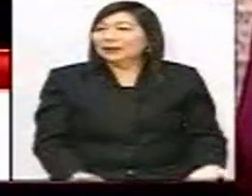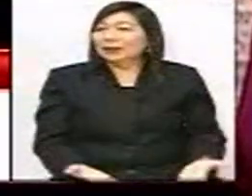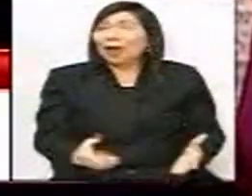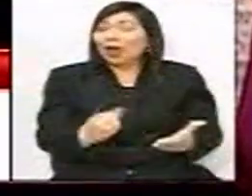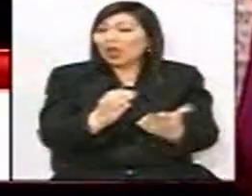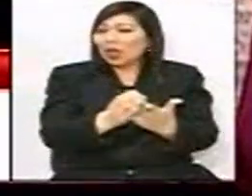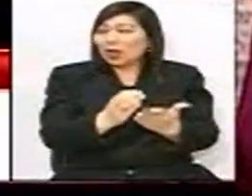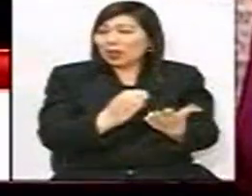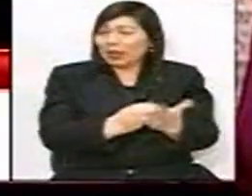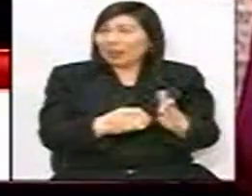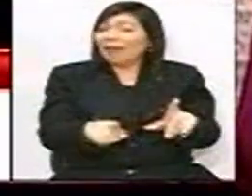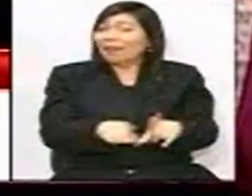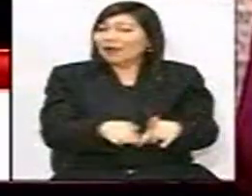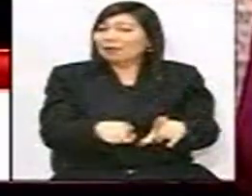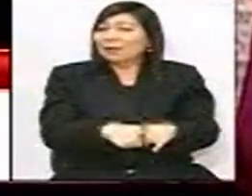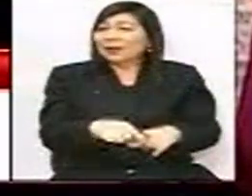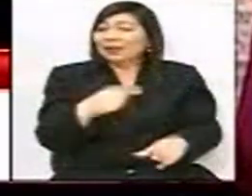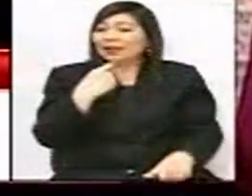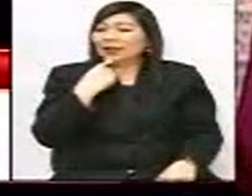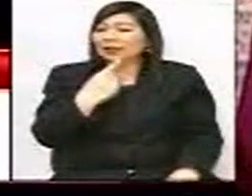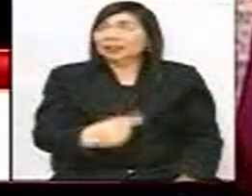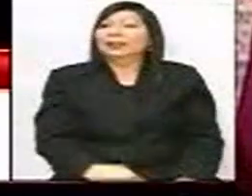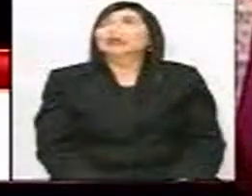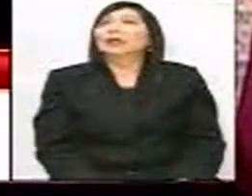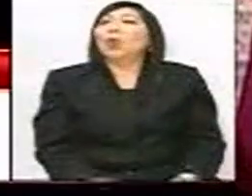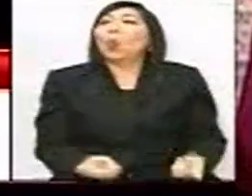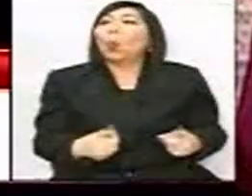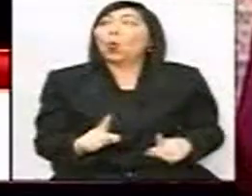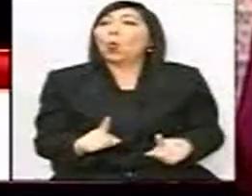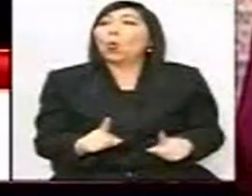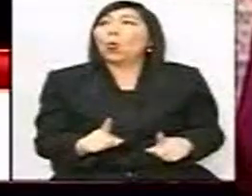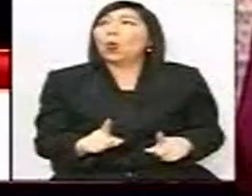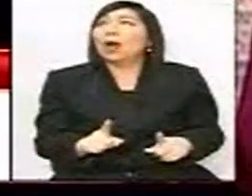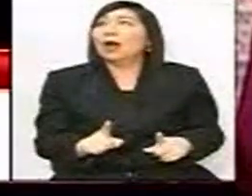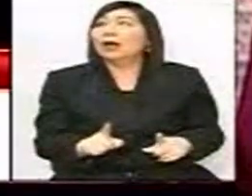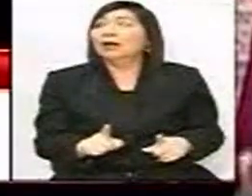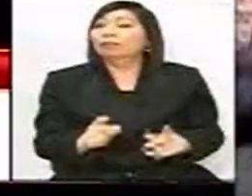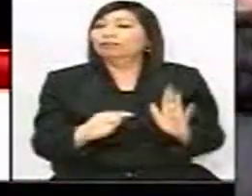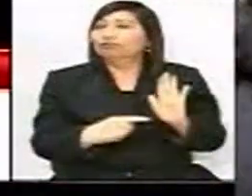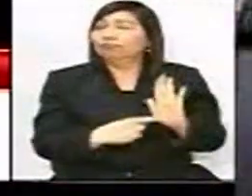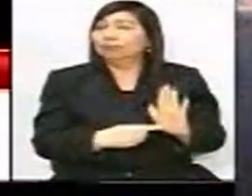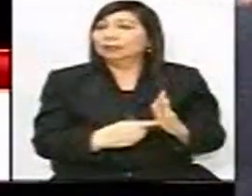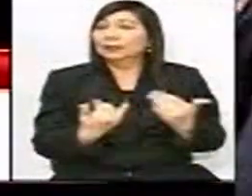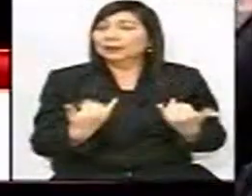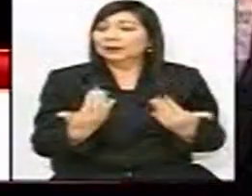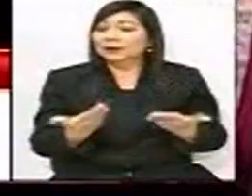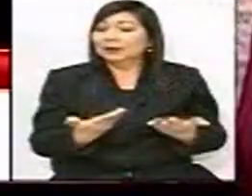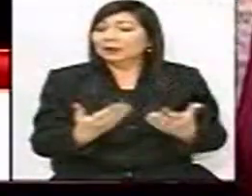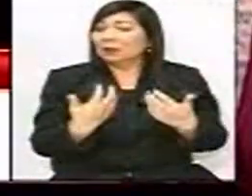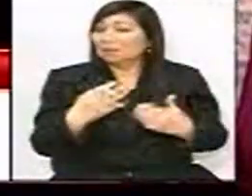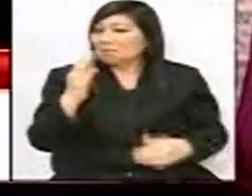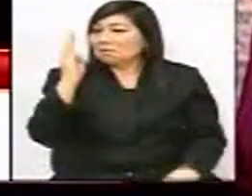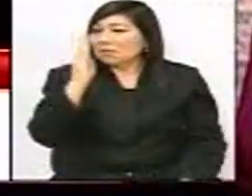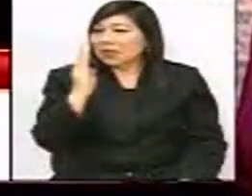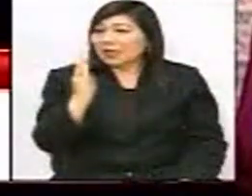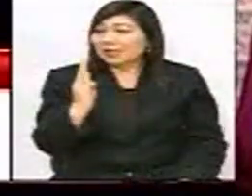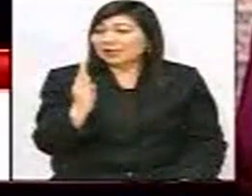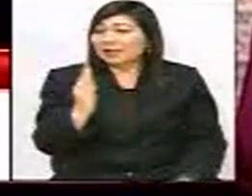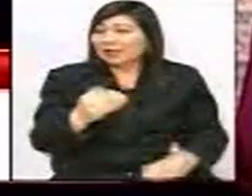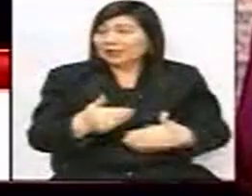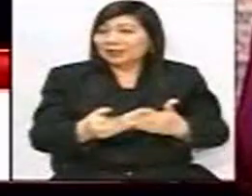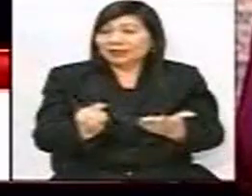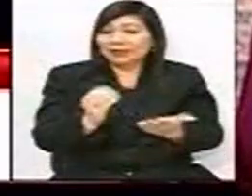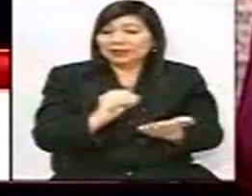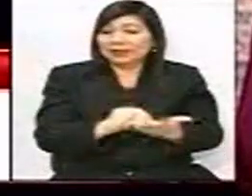el contrato también se dice que cuando se hace una cesión de posición contractual, es decir, que la empresa brasileña pase